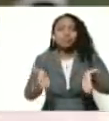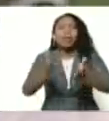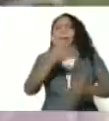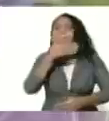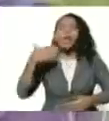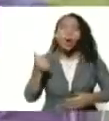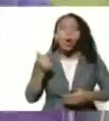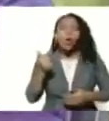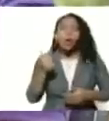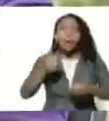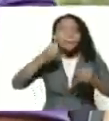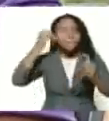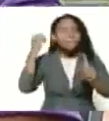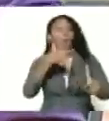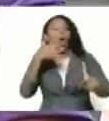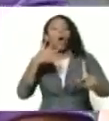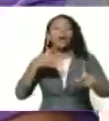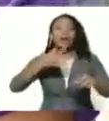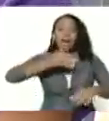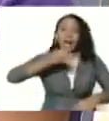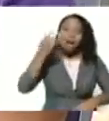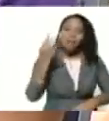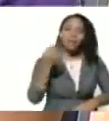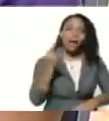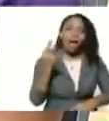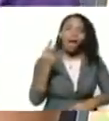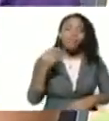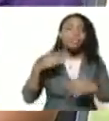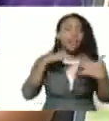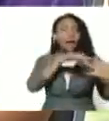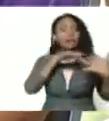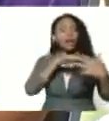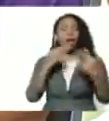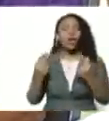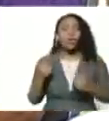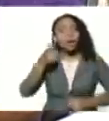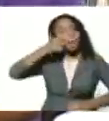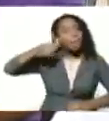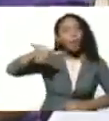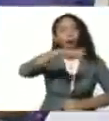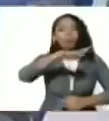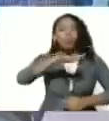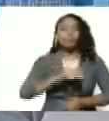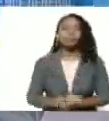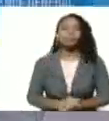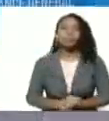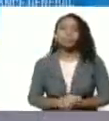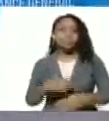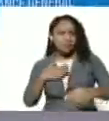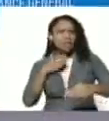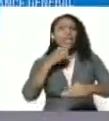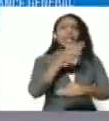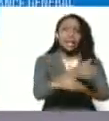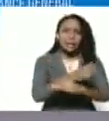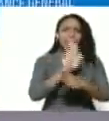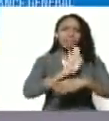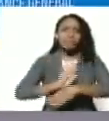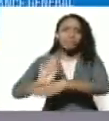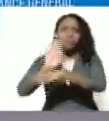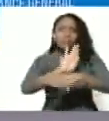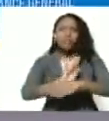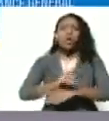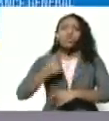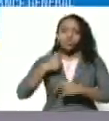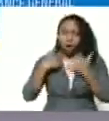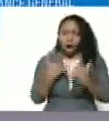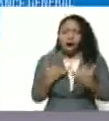mejorarla, impactar la realidad de la guerra económica de nuestro pueblo. Ir a la protección, se lo acabo de